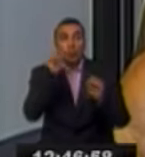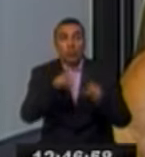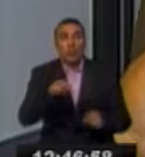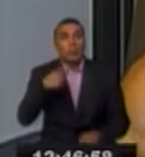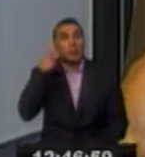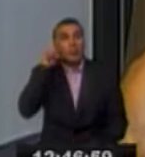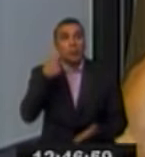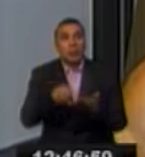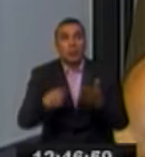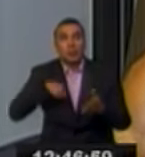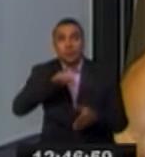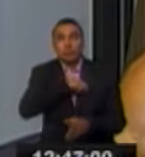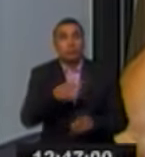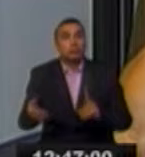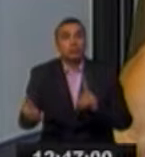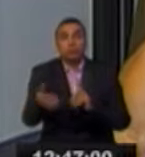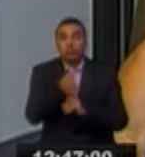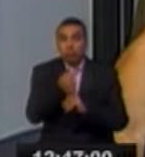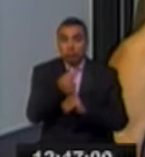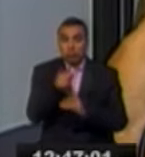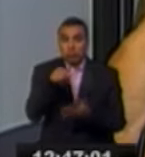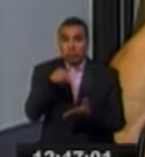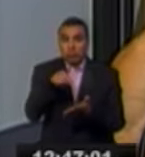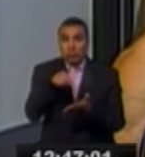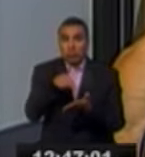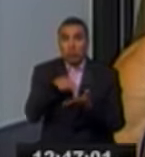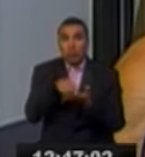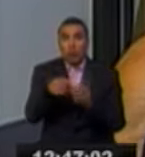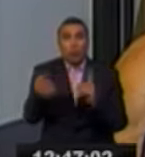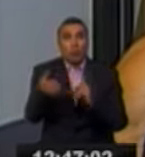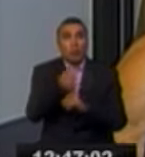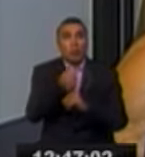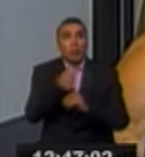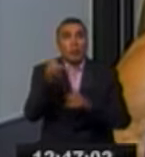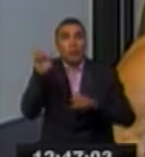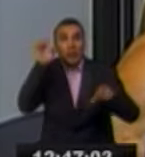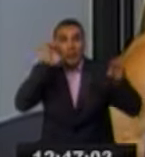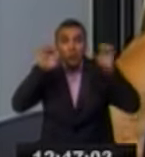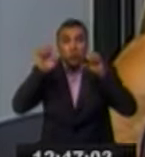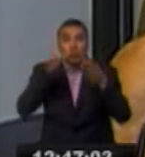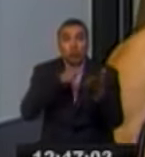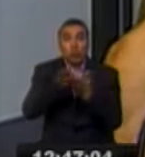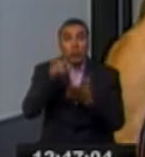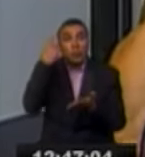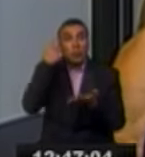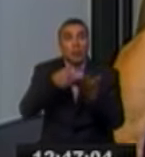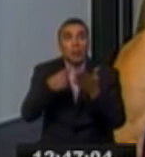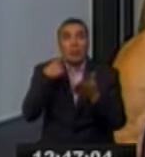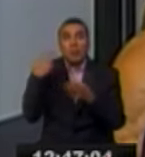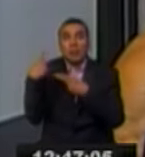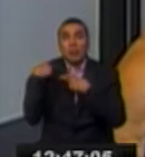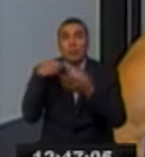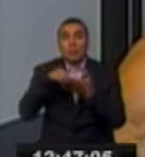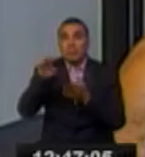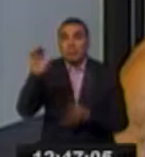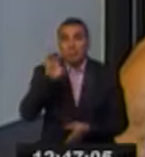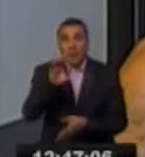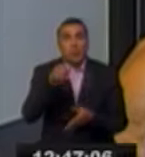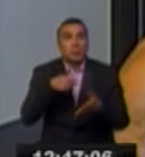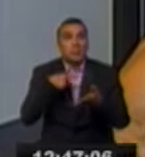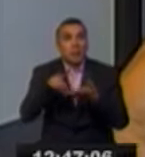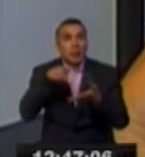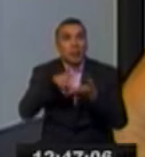de conseguir a este socio estratégico que se encargará de lo que son las inversiones en el